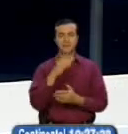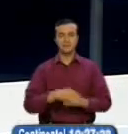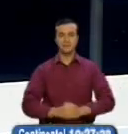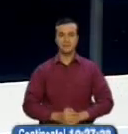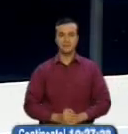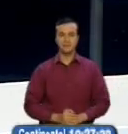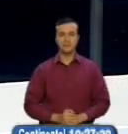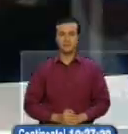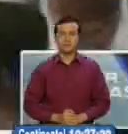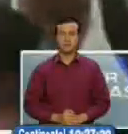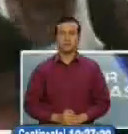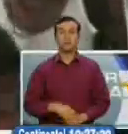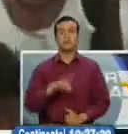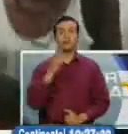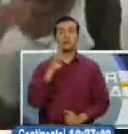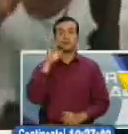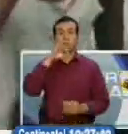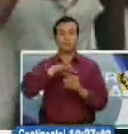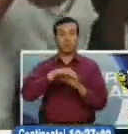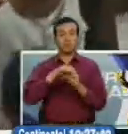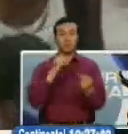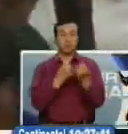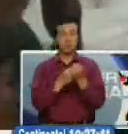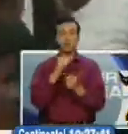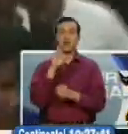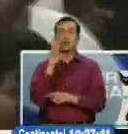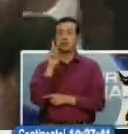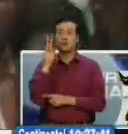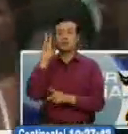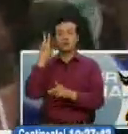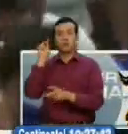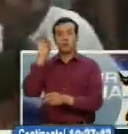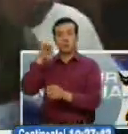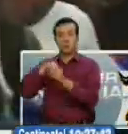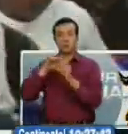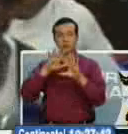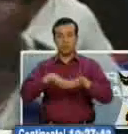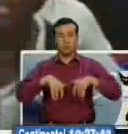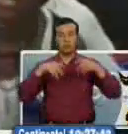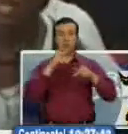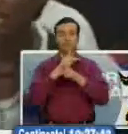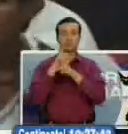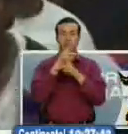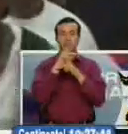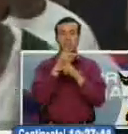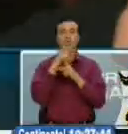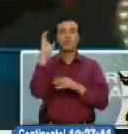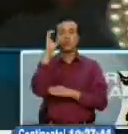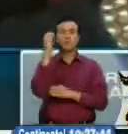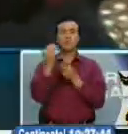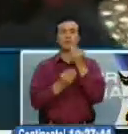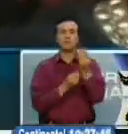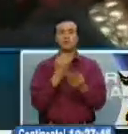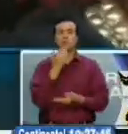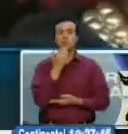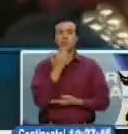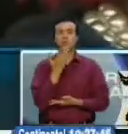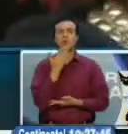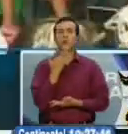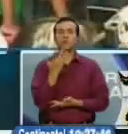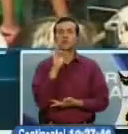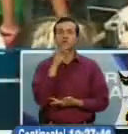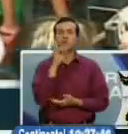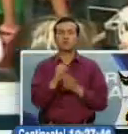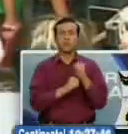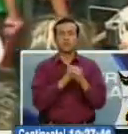internacional. Con 17 votos a favor y 6 en contra, la Sala Plena del Consejo de Estado de Colombia eliminó la inhabilidad de